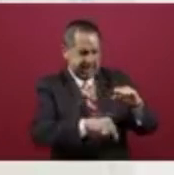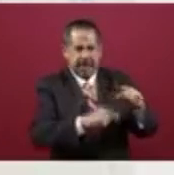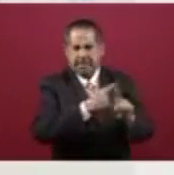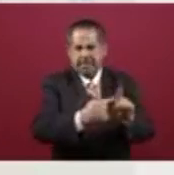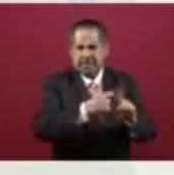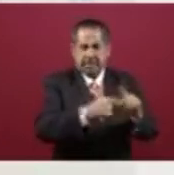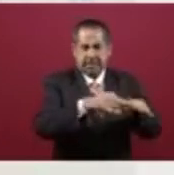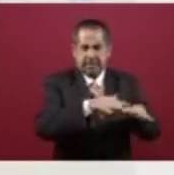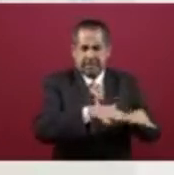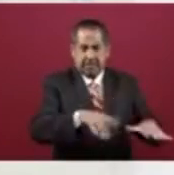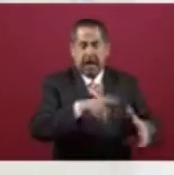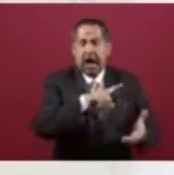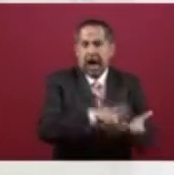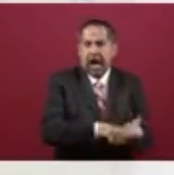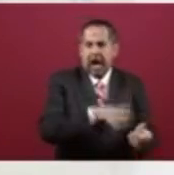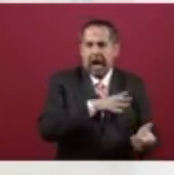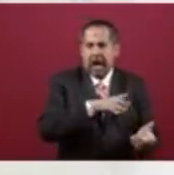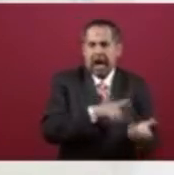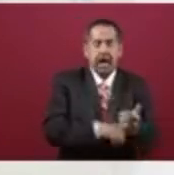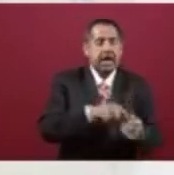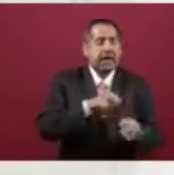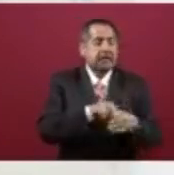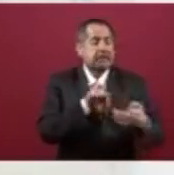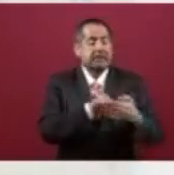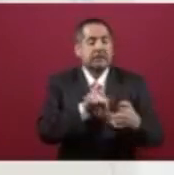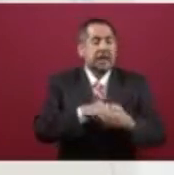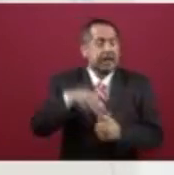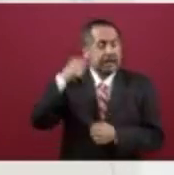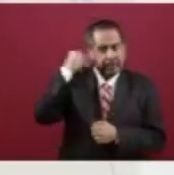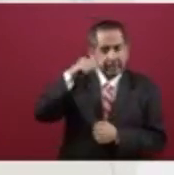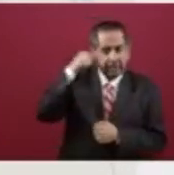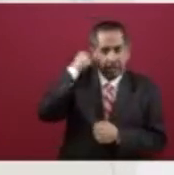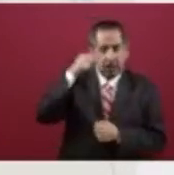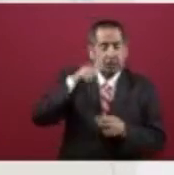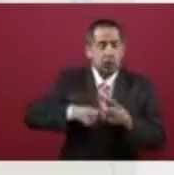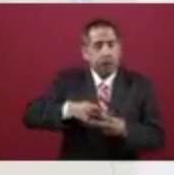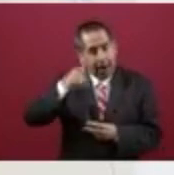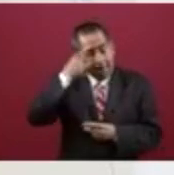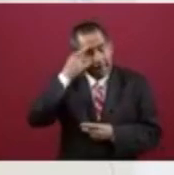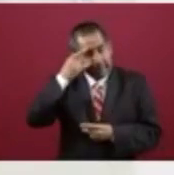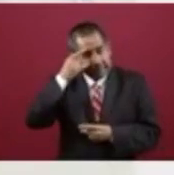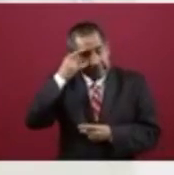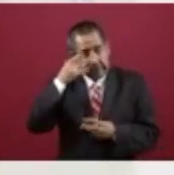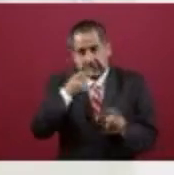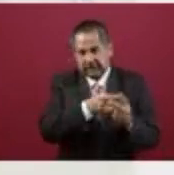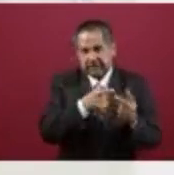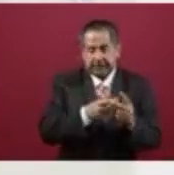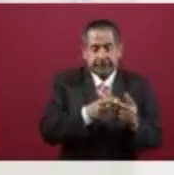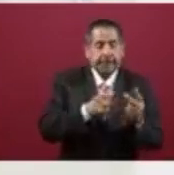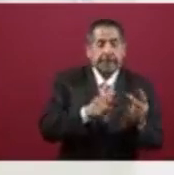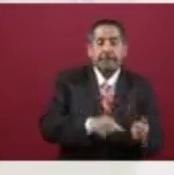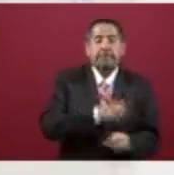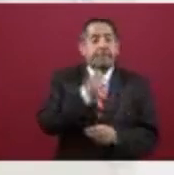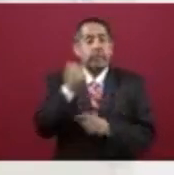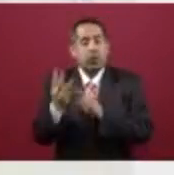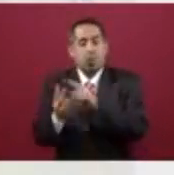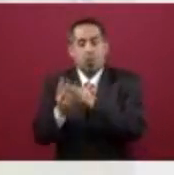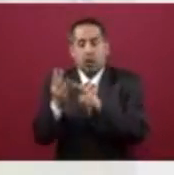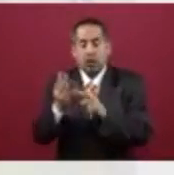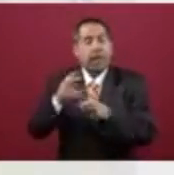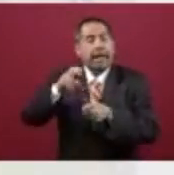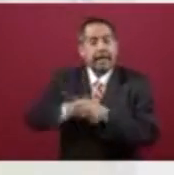corresponden al litoral de Tabasco y a la zona de Campeche, y 4 a